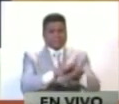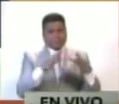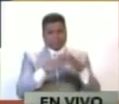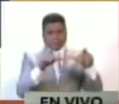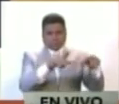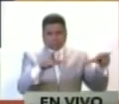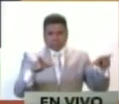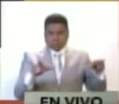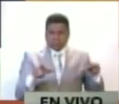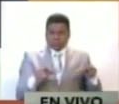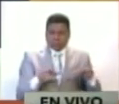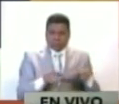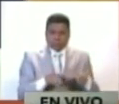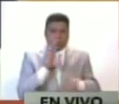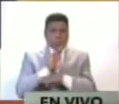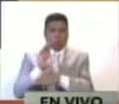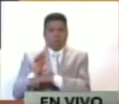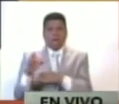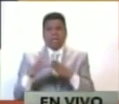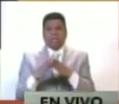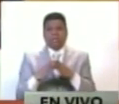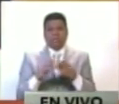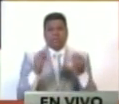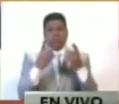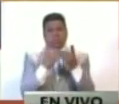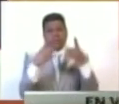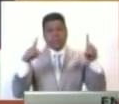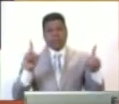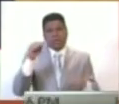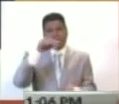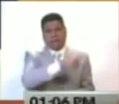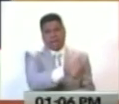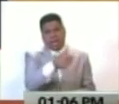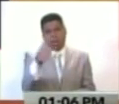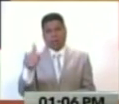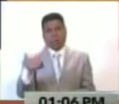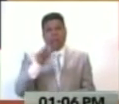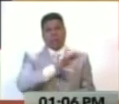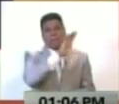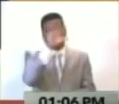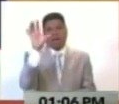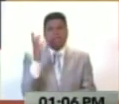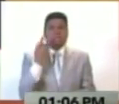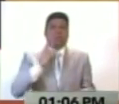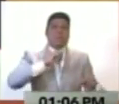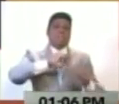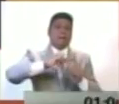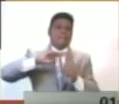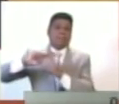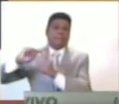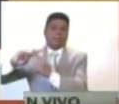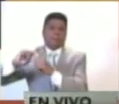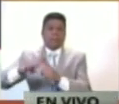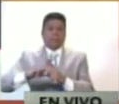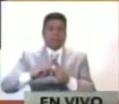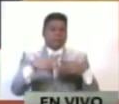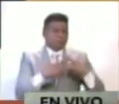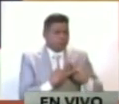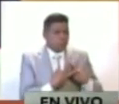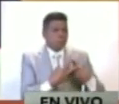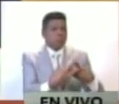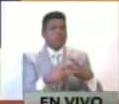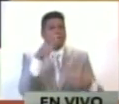territorial, preservar la soberanía de nuestros países. Es un conjunto, es una suma de voluntades soberanas en búsqueda